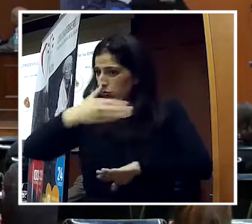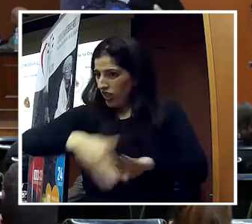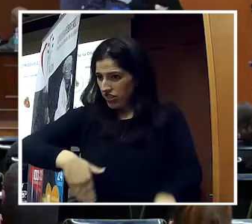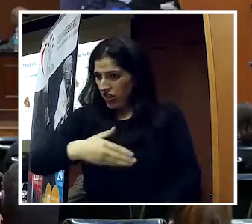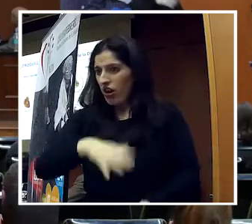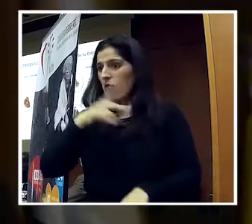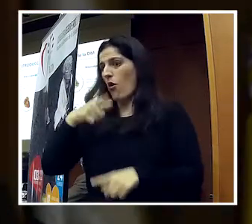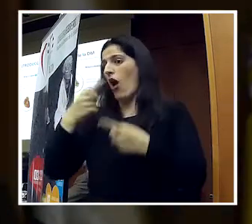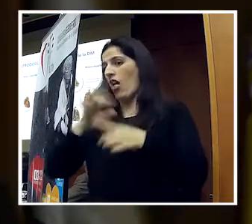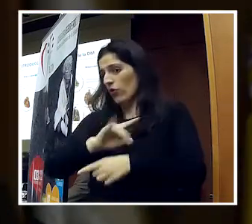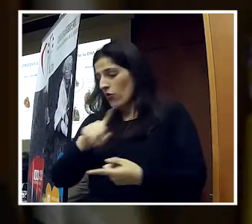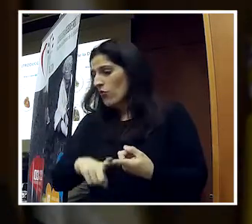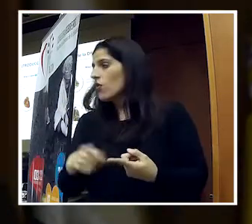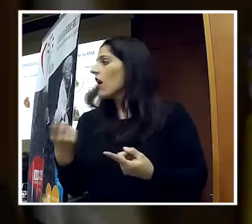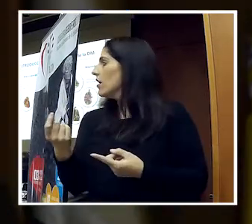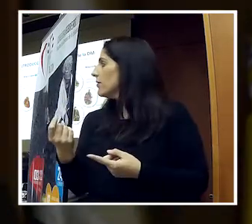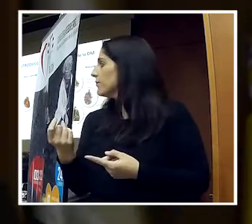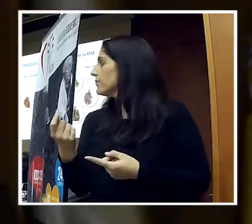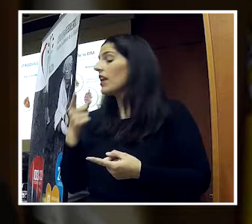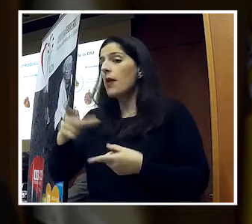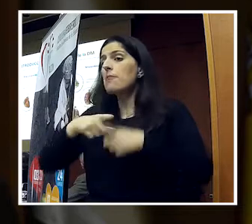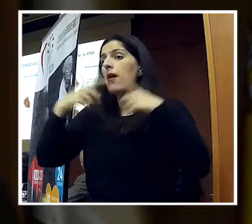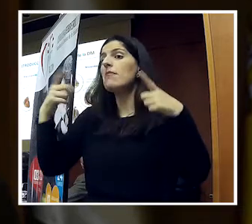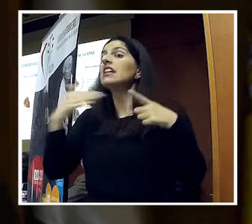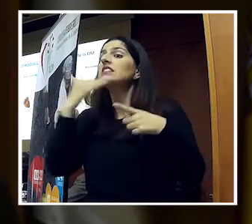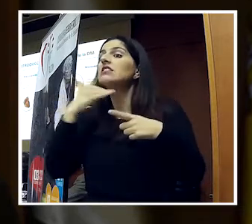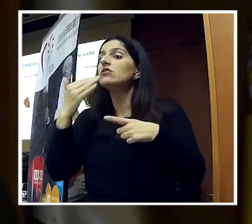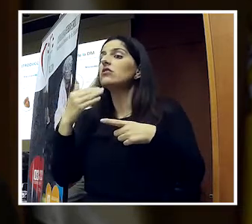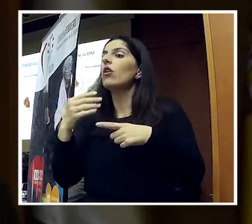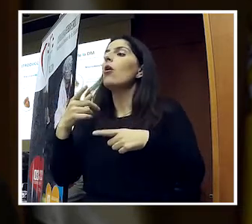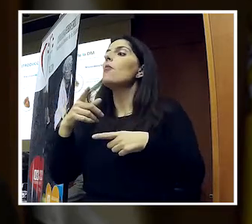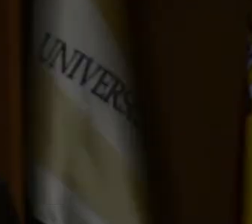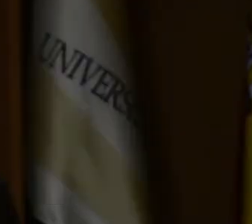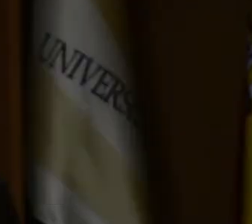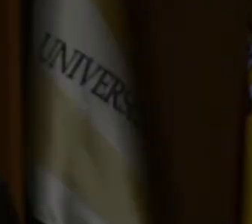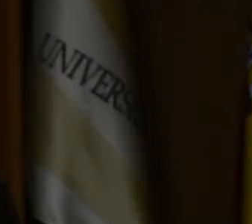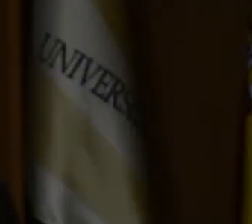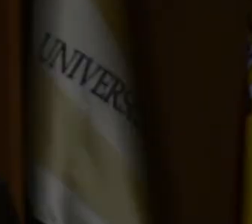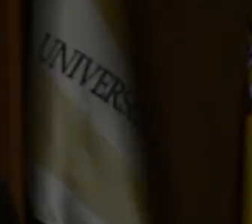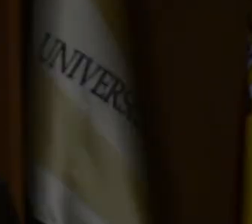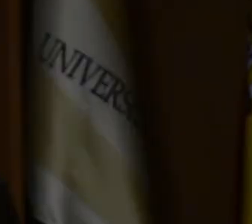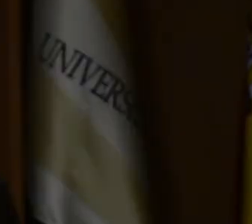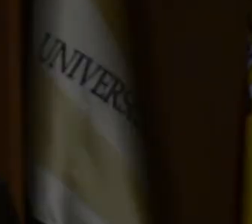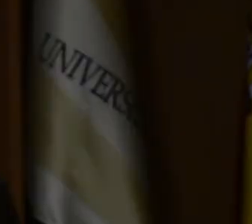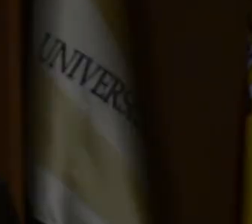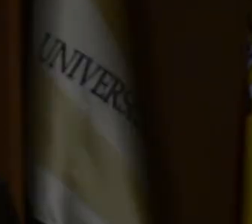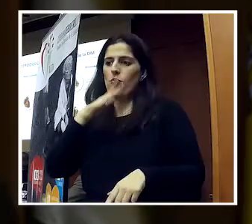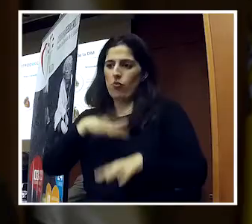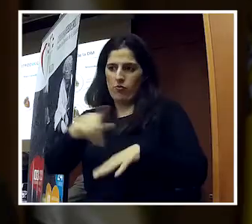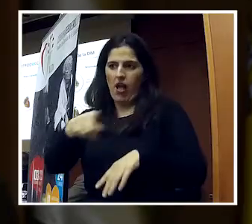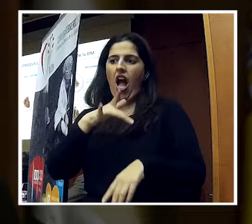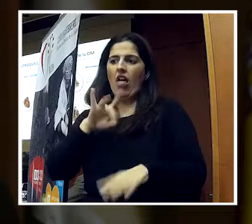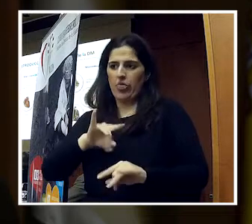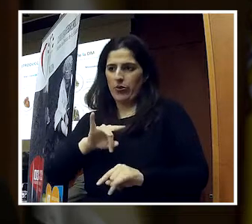traumáticas y que se acompaña o se aumenta el riesgo de 2 a 4 veces de enfermedad cardiovascular, que es de lo que